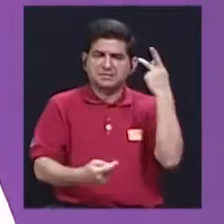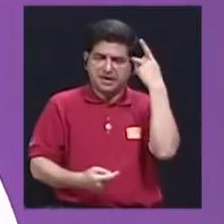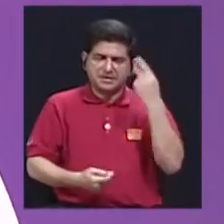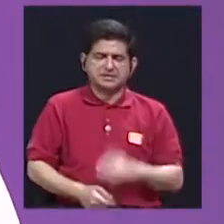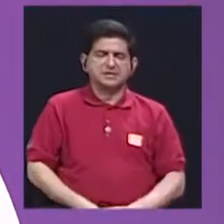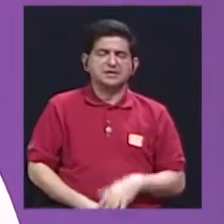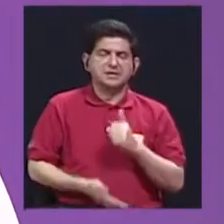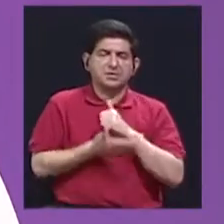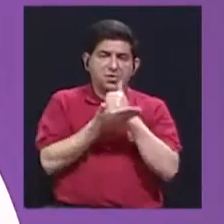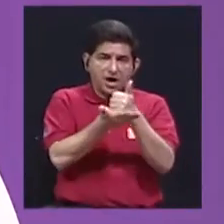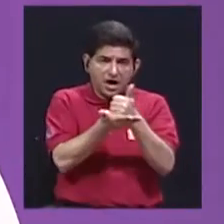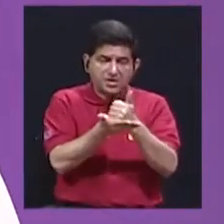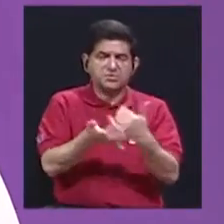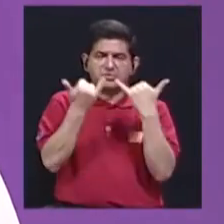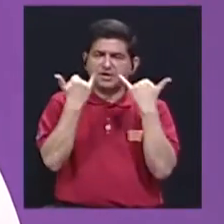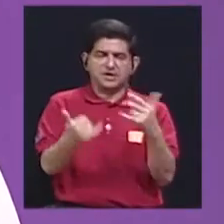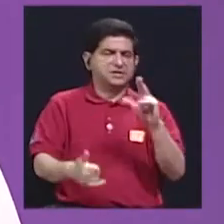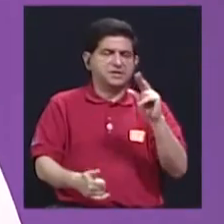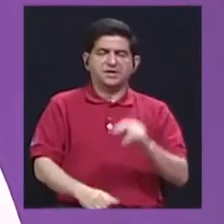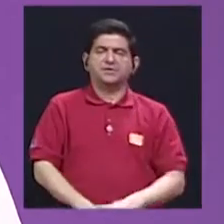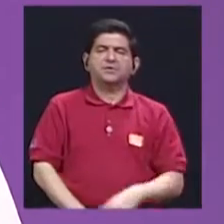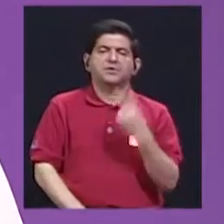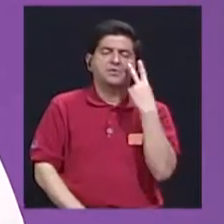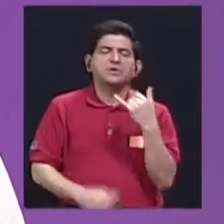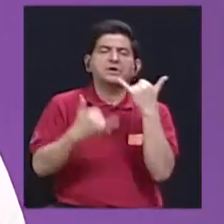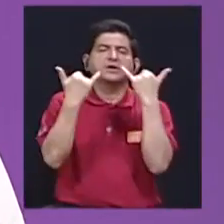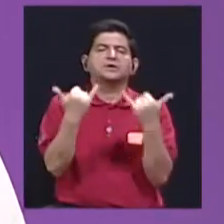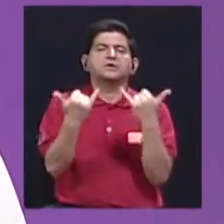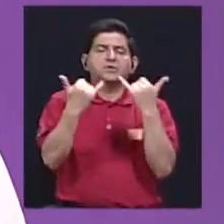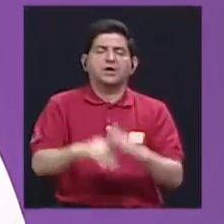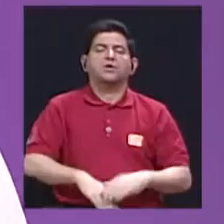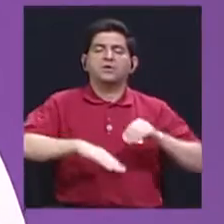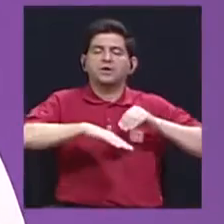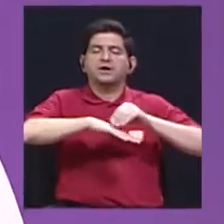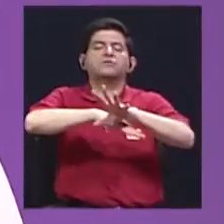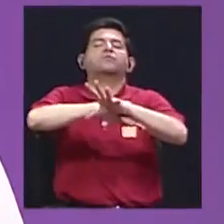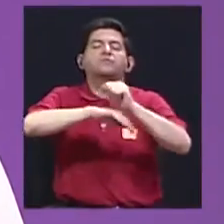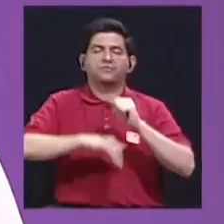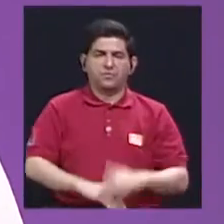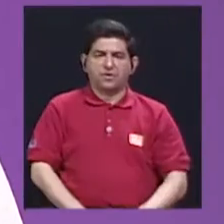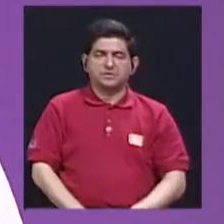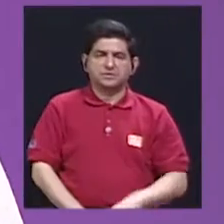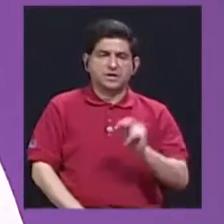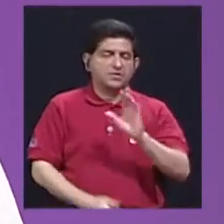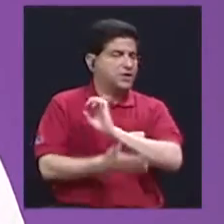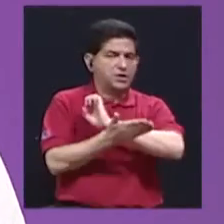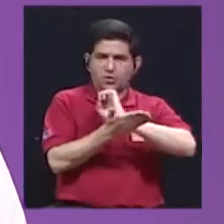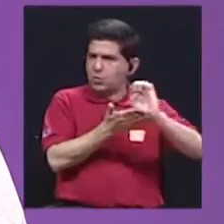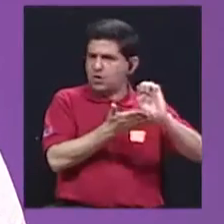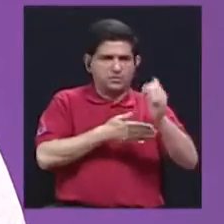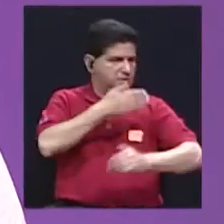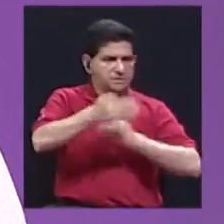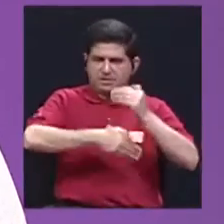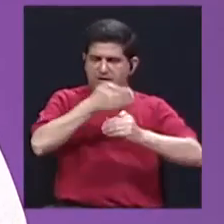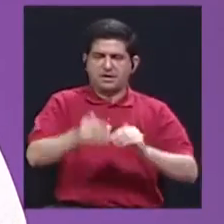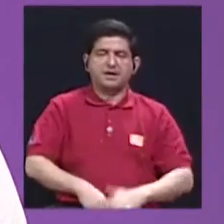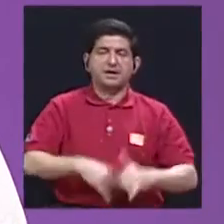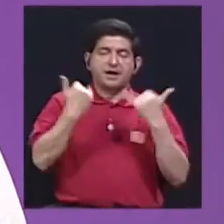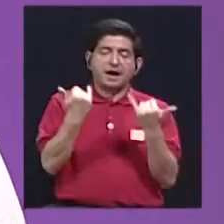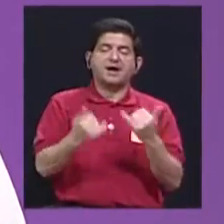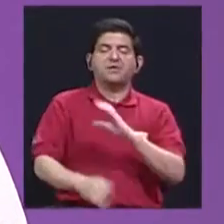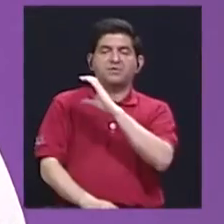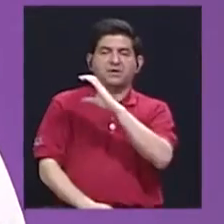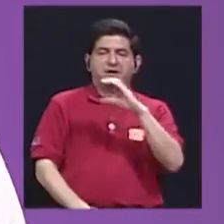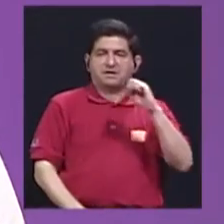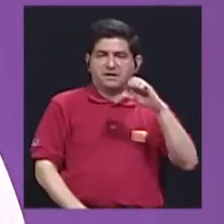dar desgraciadamente ahora estamos viendo las consecuencias de no hacer prevención ahora la caja ha